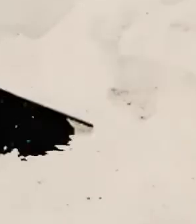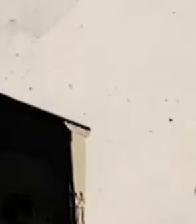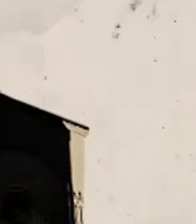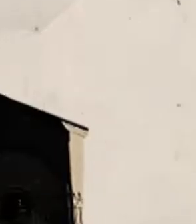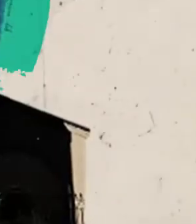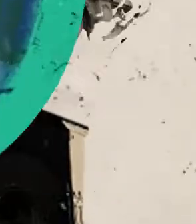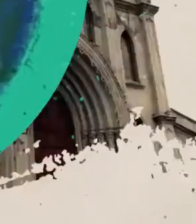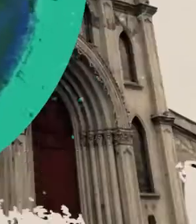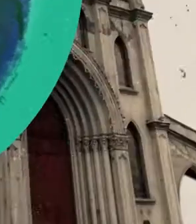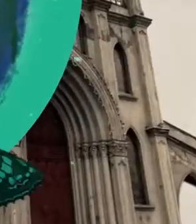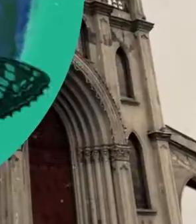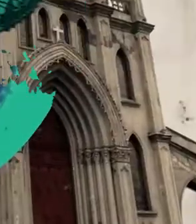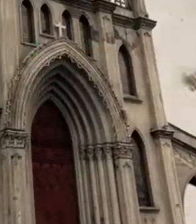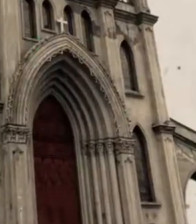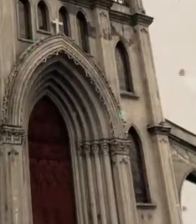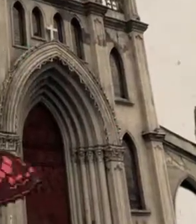Thank you.